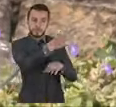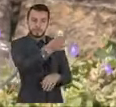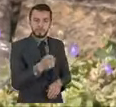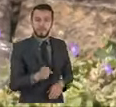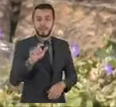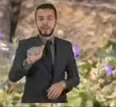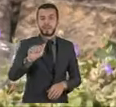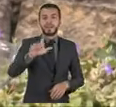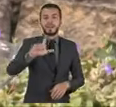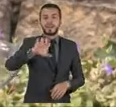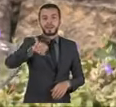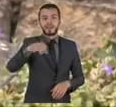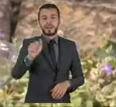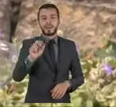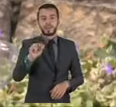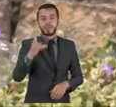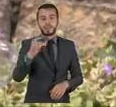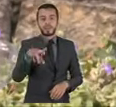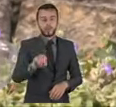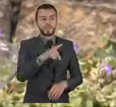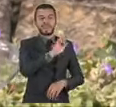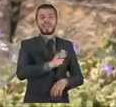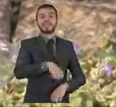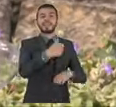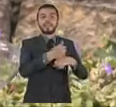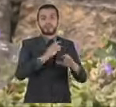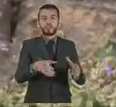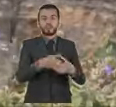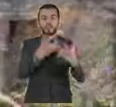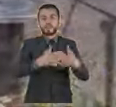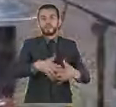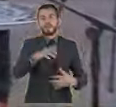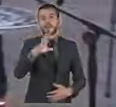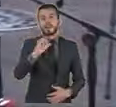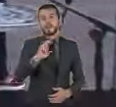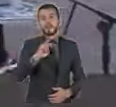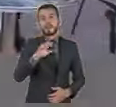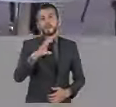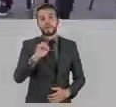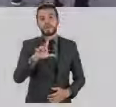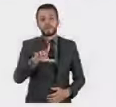Alejandro Callejas, director de Camacol Bogotá, Cundinamarca.